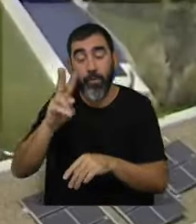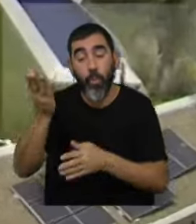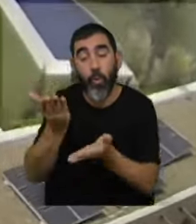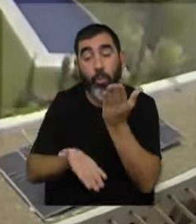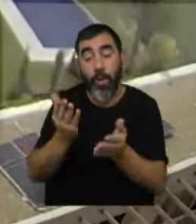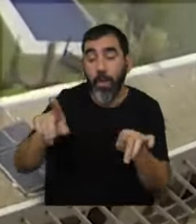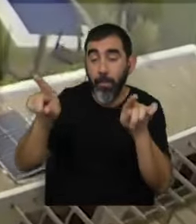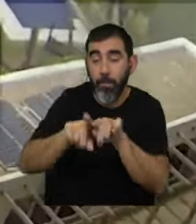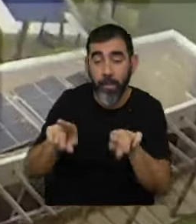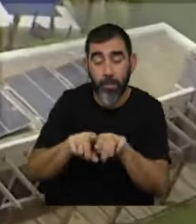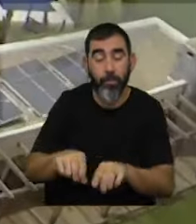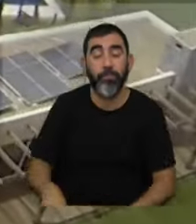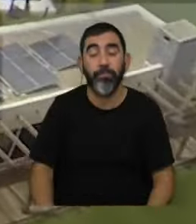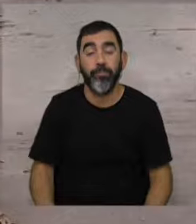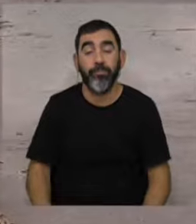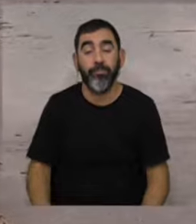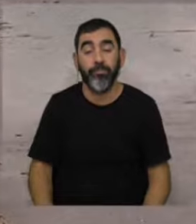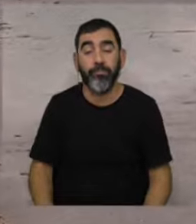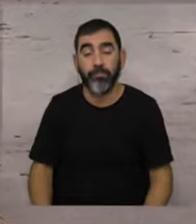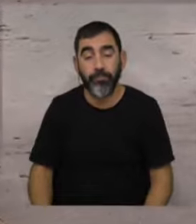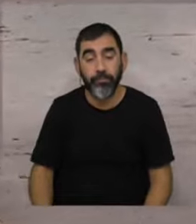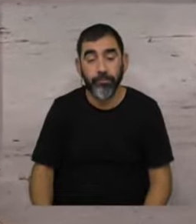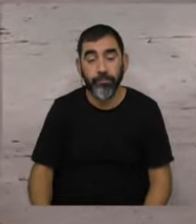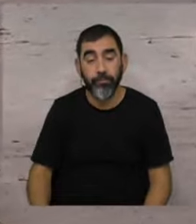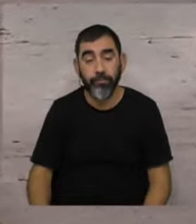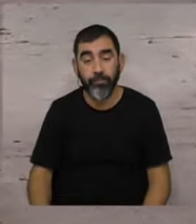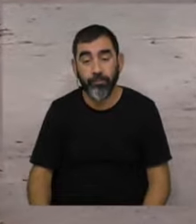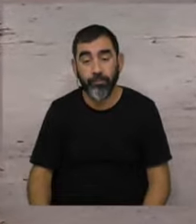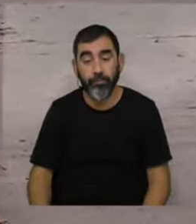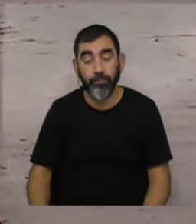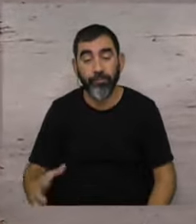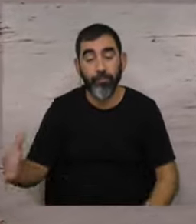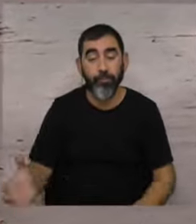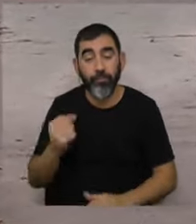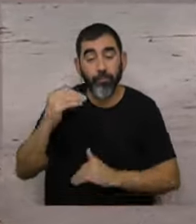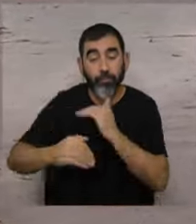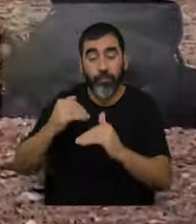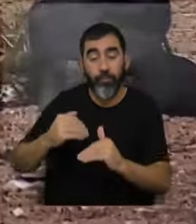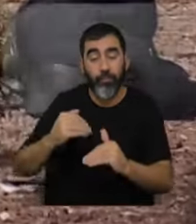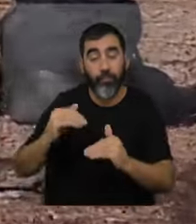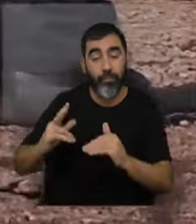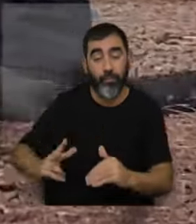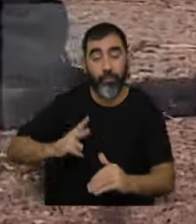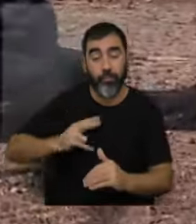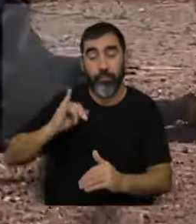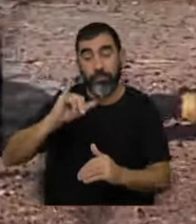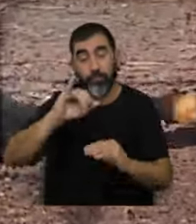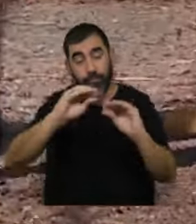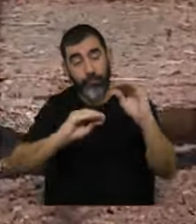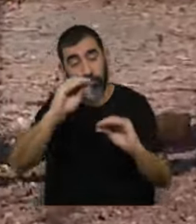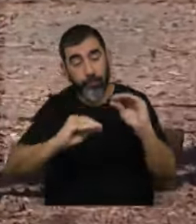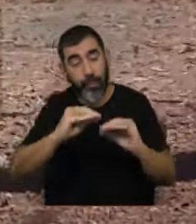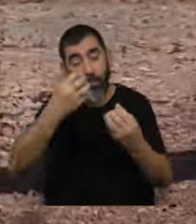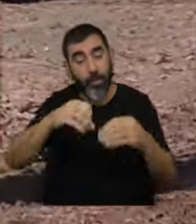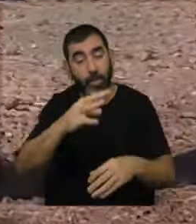referencia al mismo Punto de partida en los hechos y de acuerdo con exante la recuperación en el quintil más alto compensa las pérdidas en los